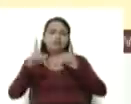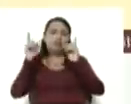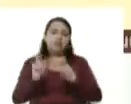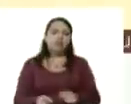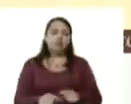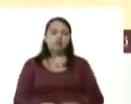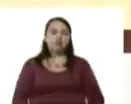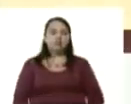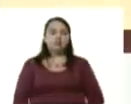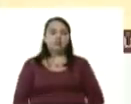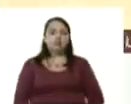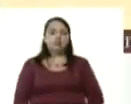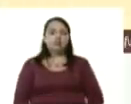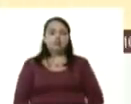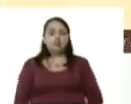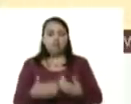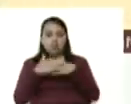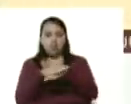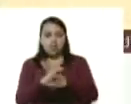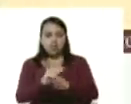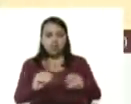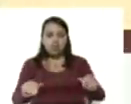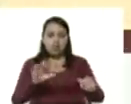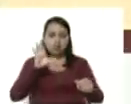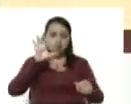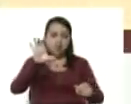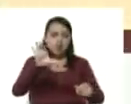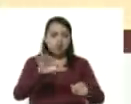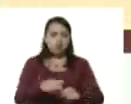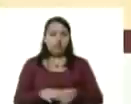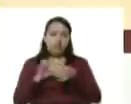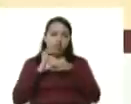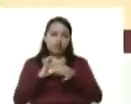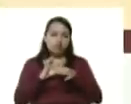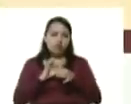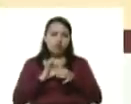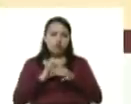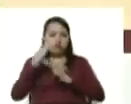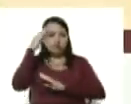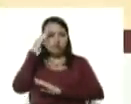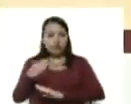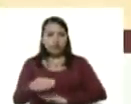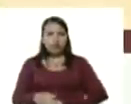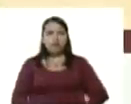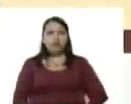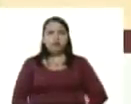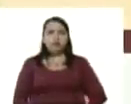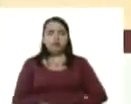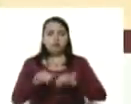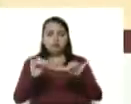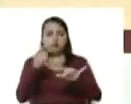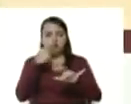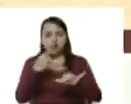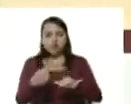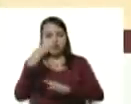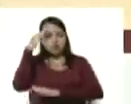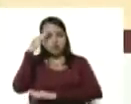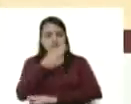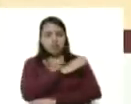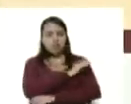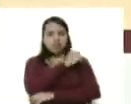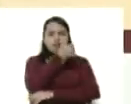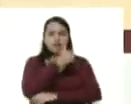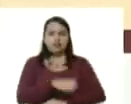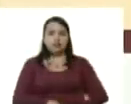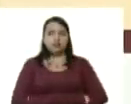la integridad territorial de nuestra patria en unión cívico-militar. Como lo dice nuestro general en jefe,